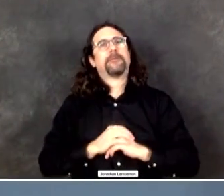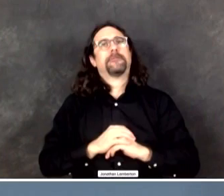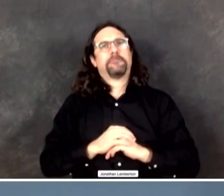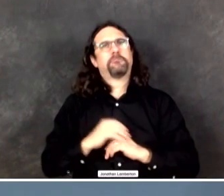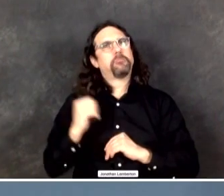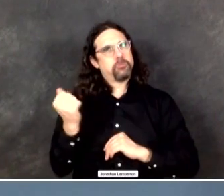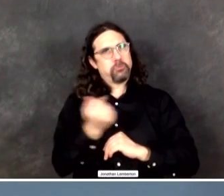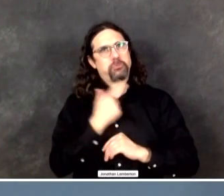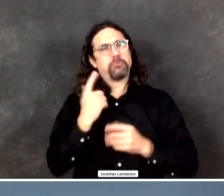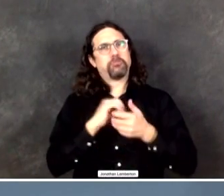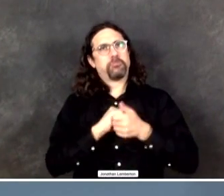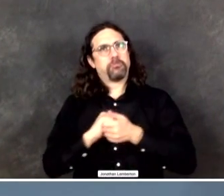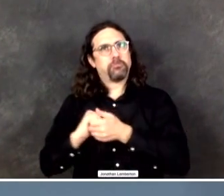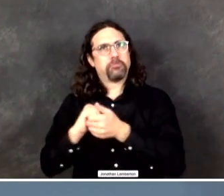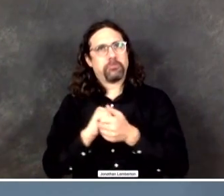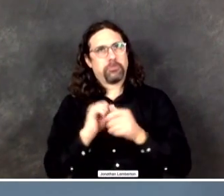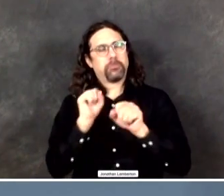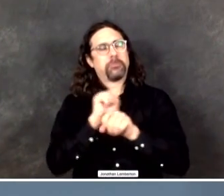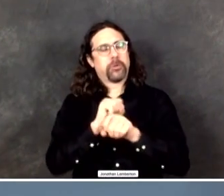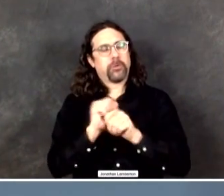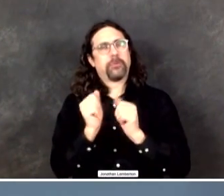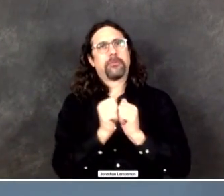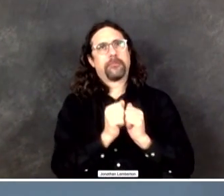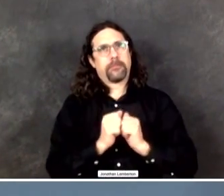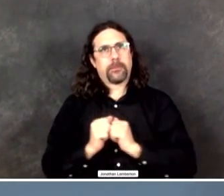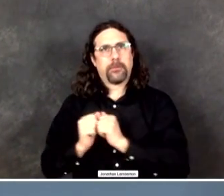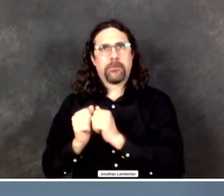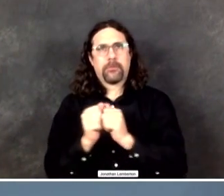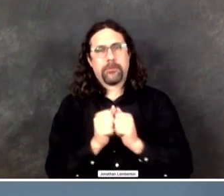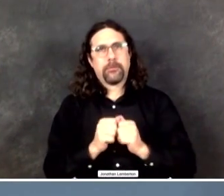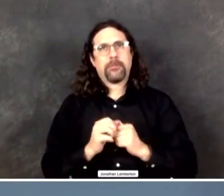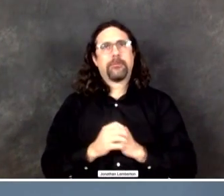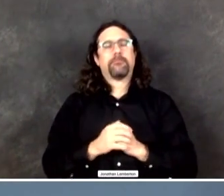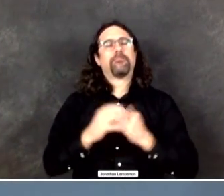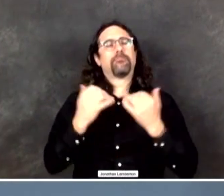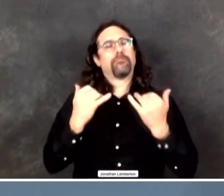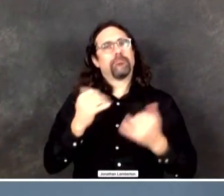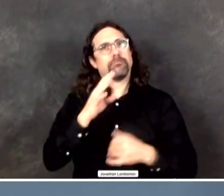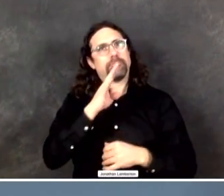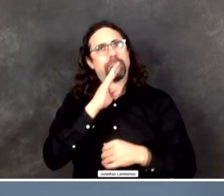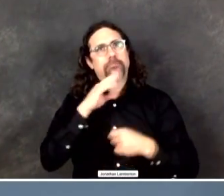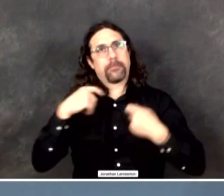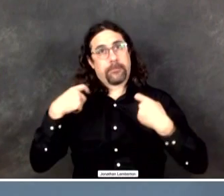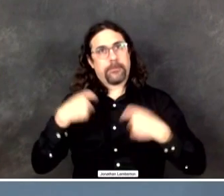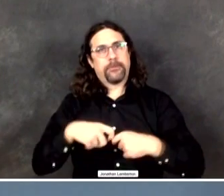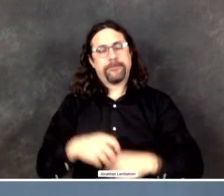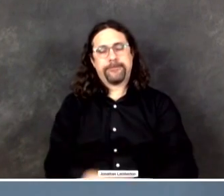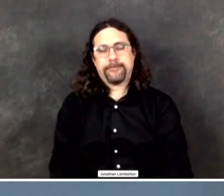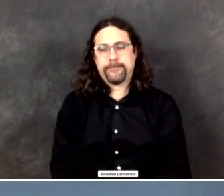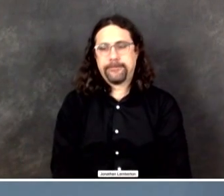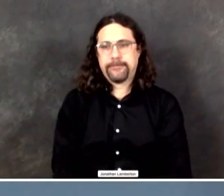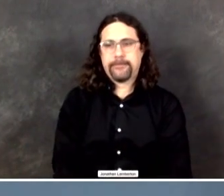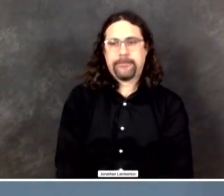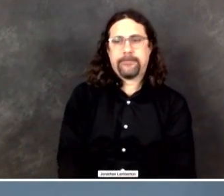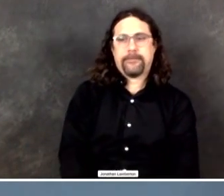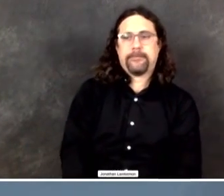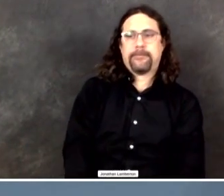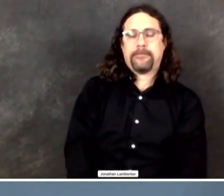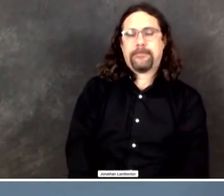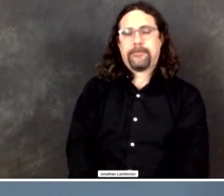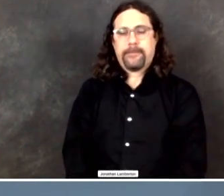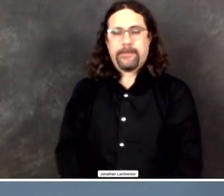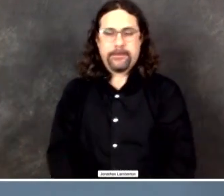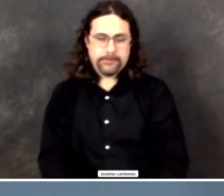el señor alcalde y yo, de que este anuncio es un anuncio muy difícil, que vamos a terminar el año escolar